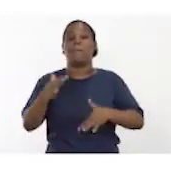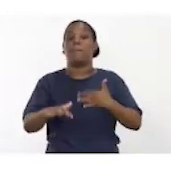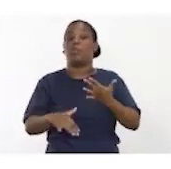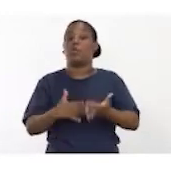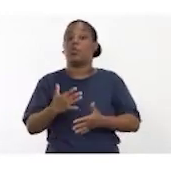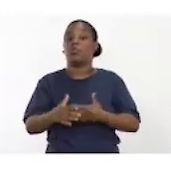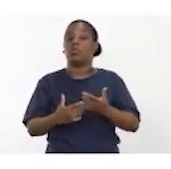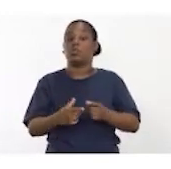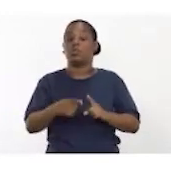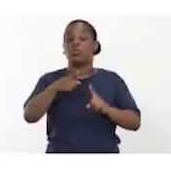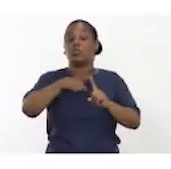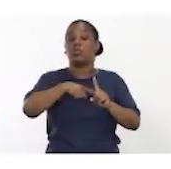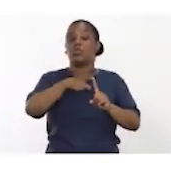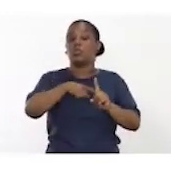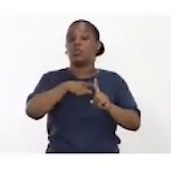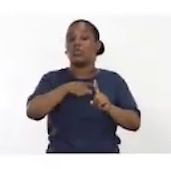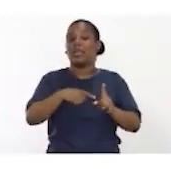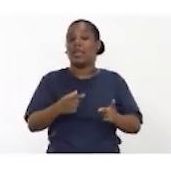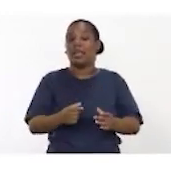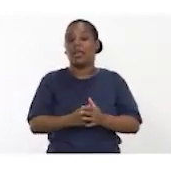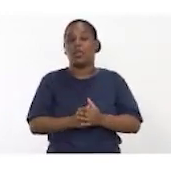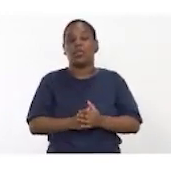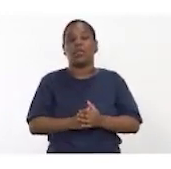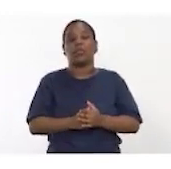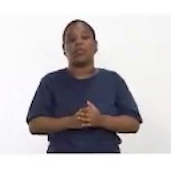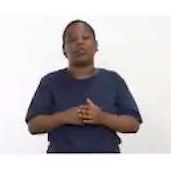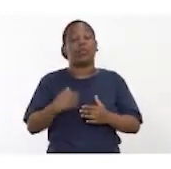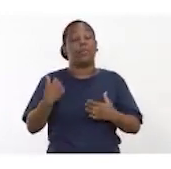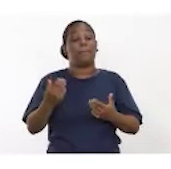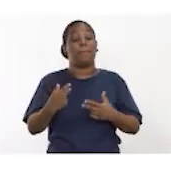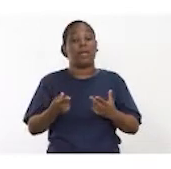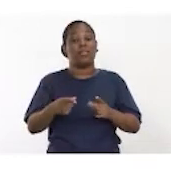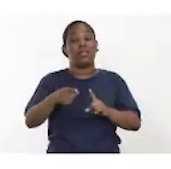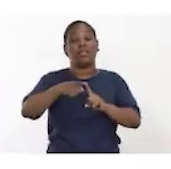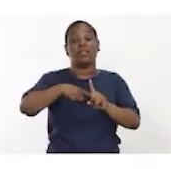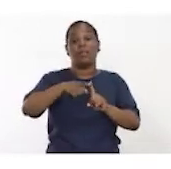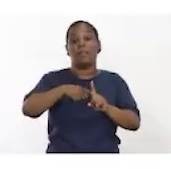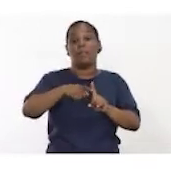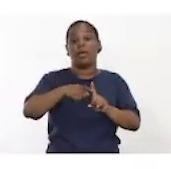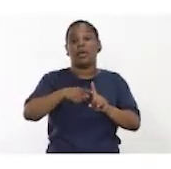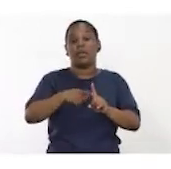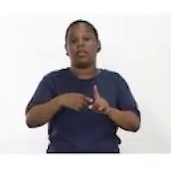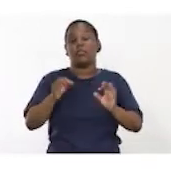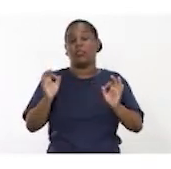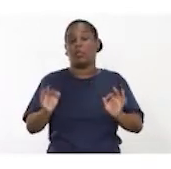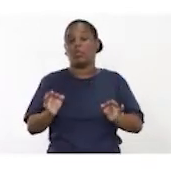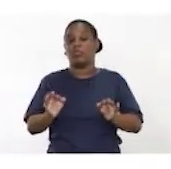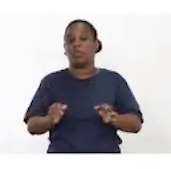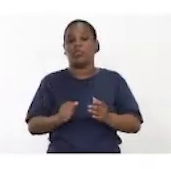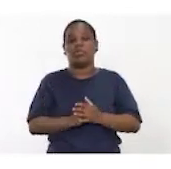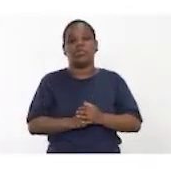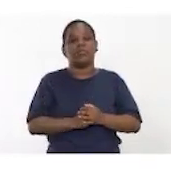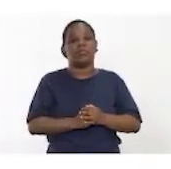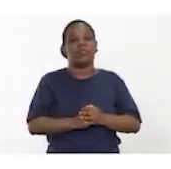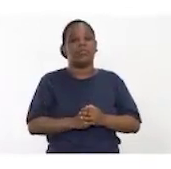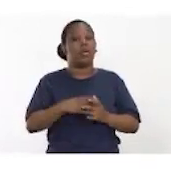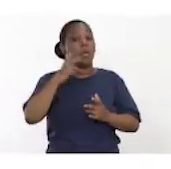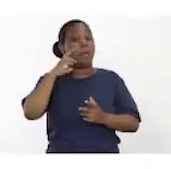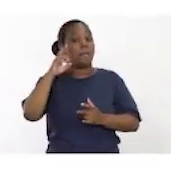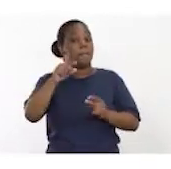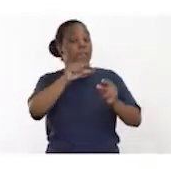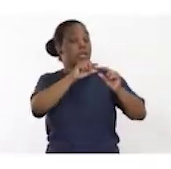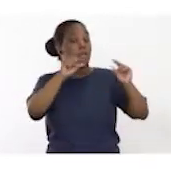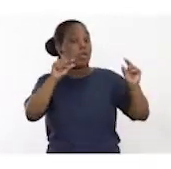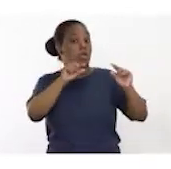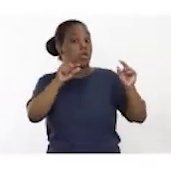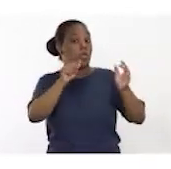Proceso isotérmico son procesos que ocurren a temperatura constante. Miren las